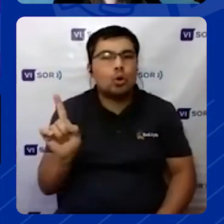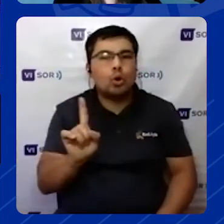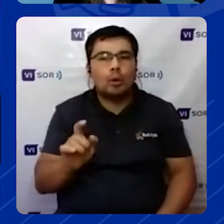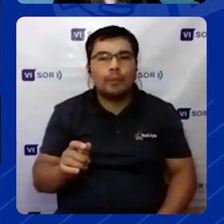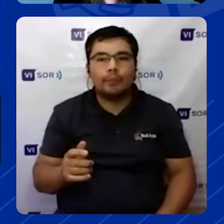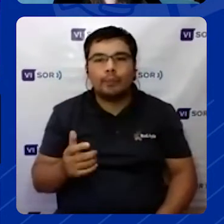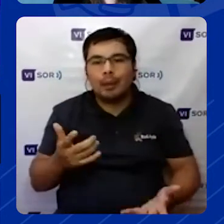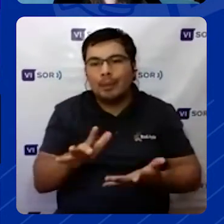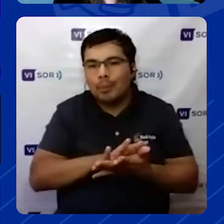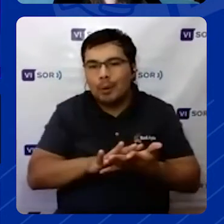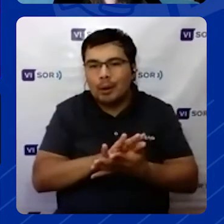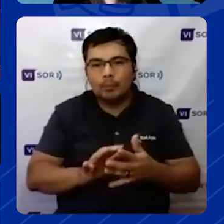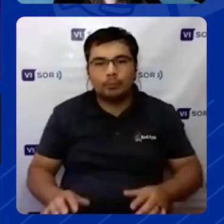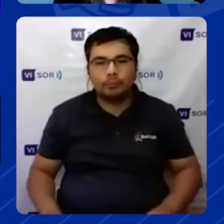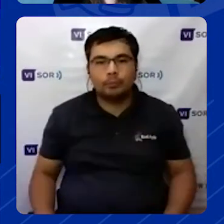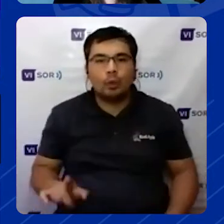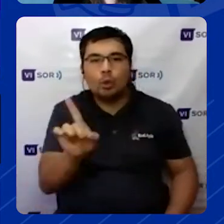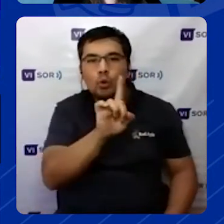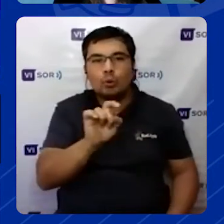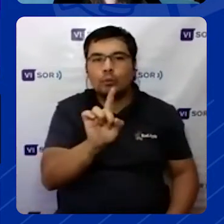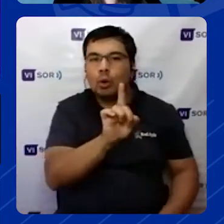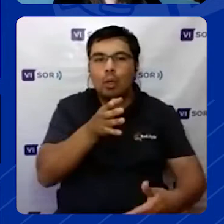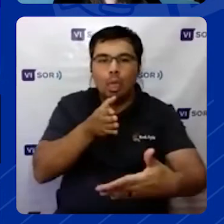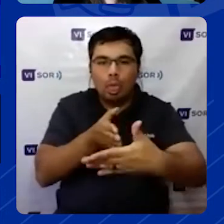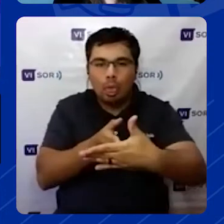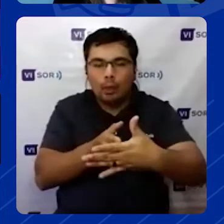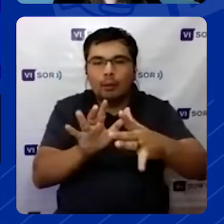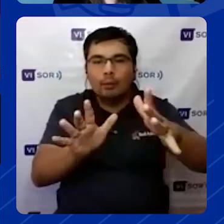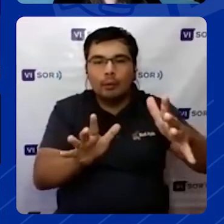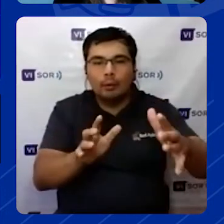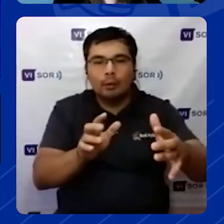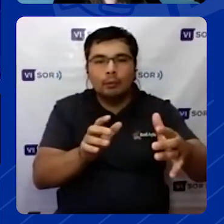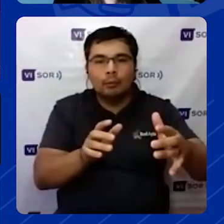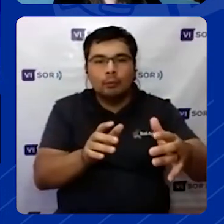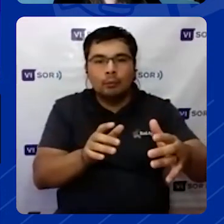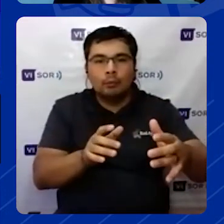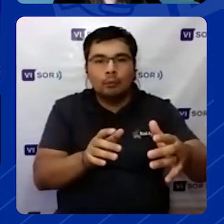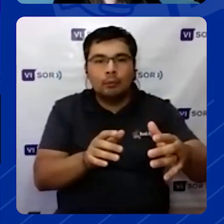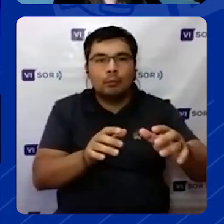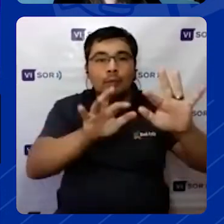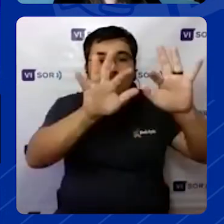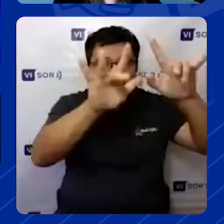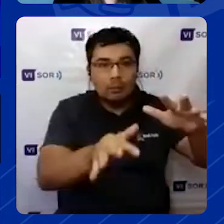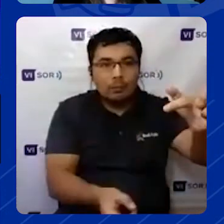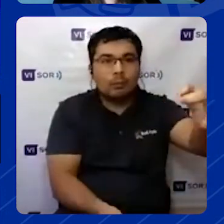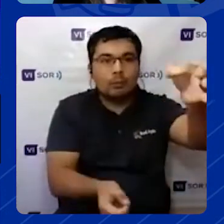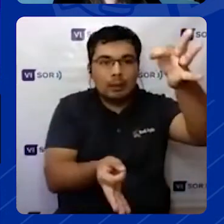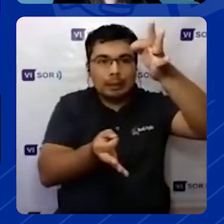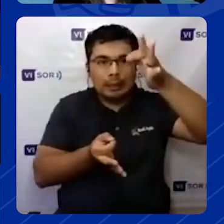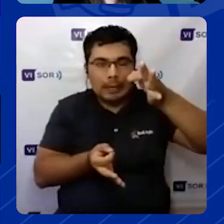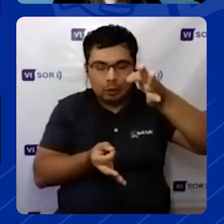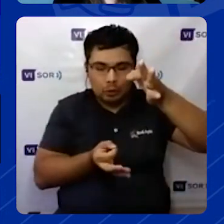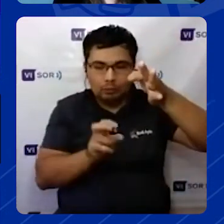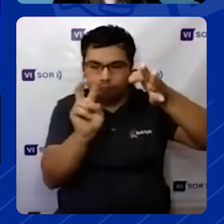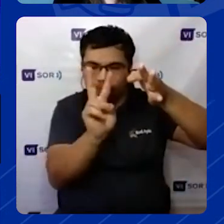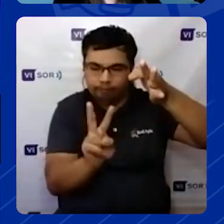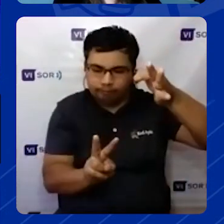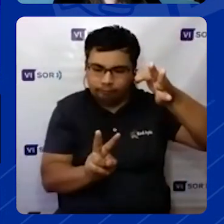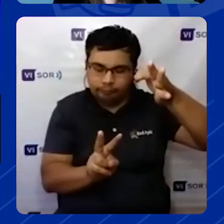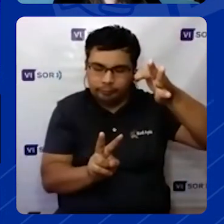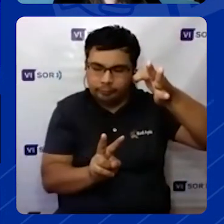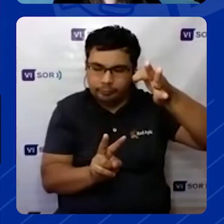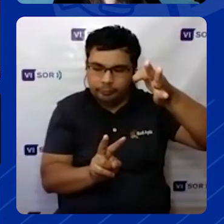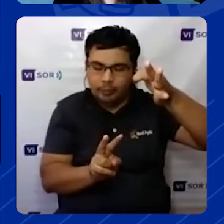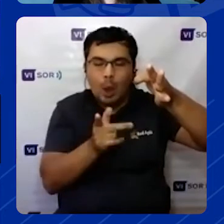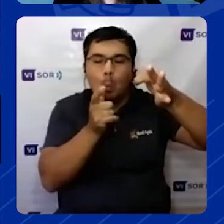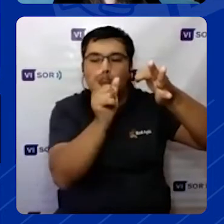no nos restringamos a que nos han dado este texto palabra por palabra. No, rescatemos la esencia Y cuando en un